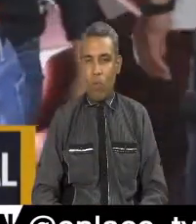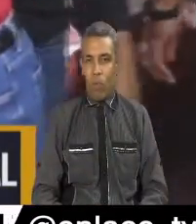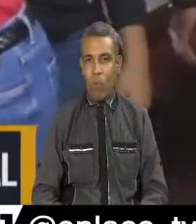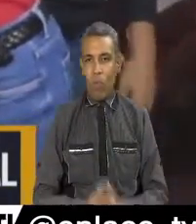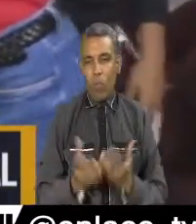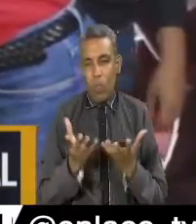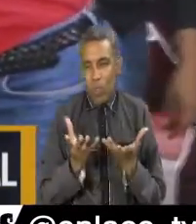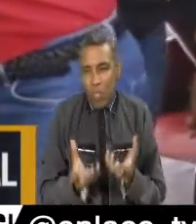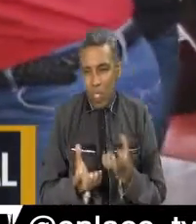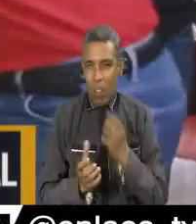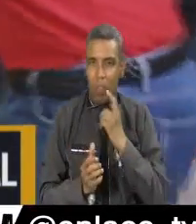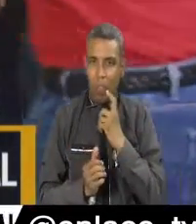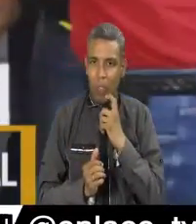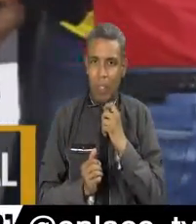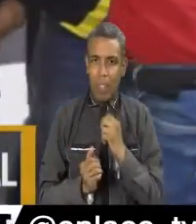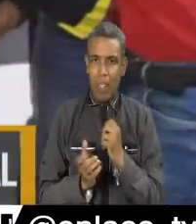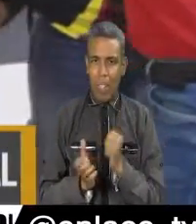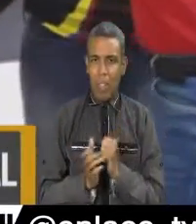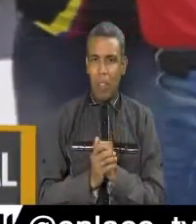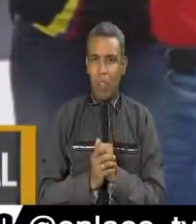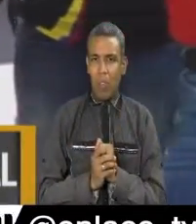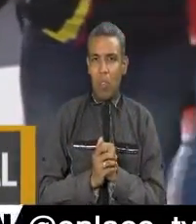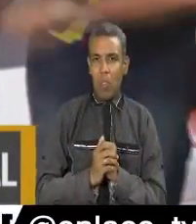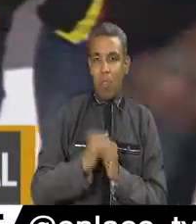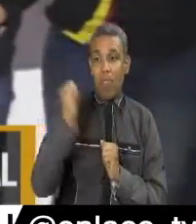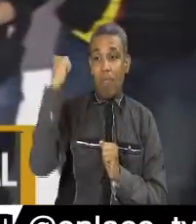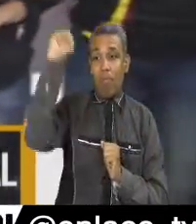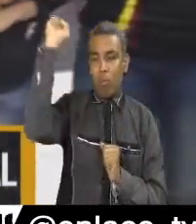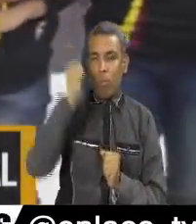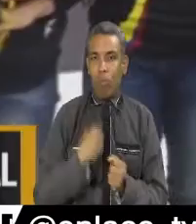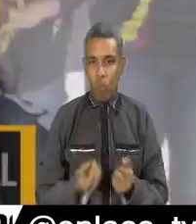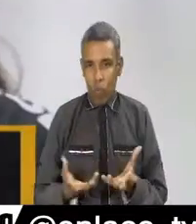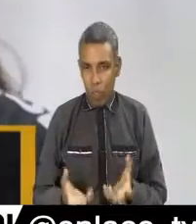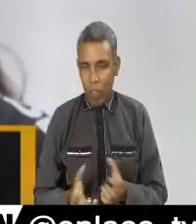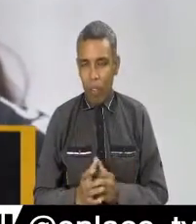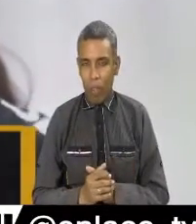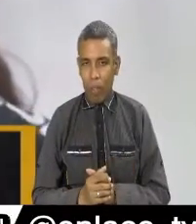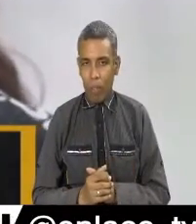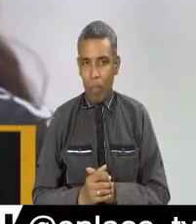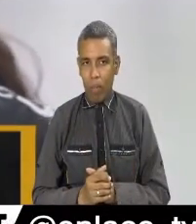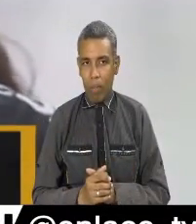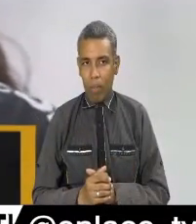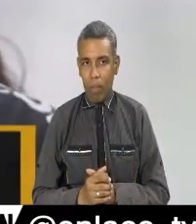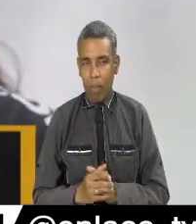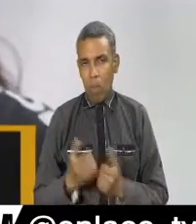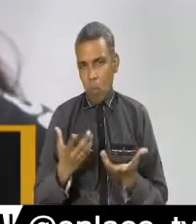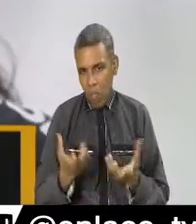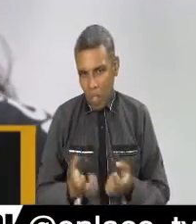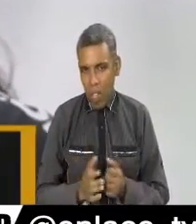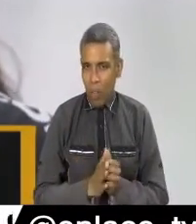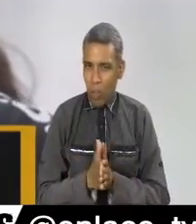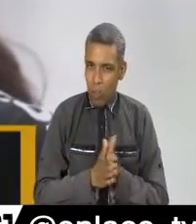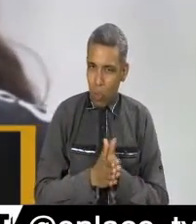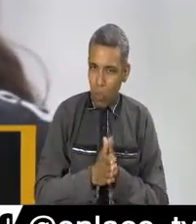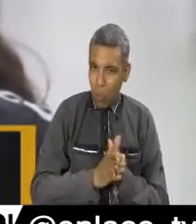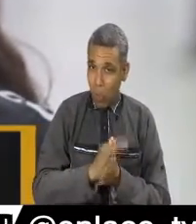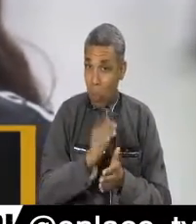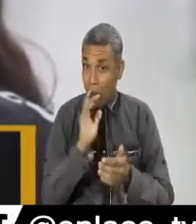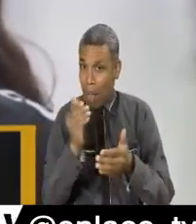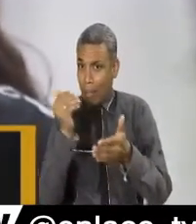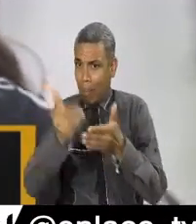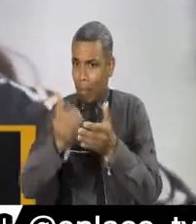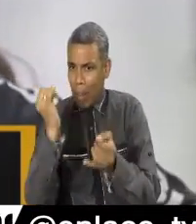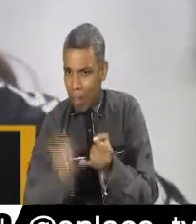de W1. En esa competencia quedar entre la W y llegar a mangas y a finales. ¿Cómo